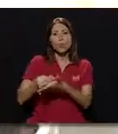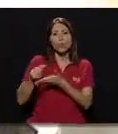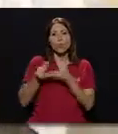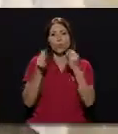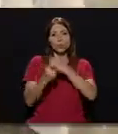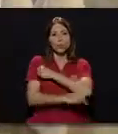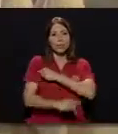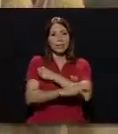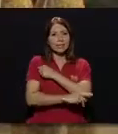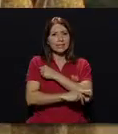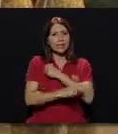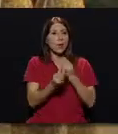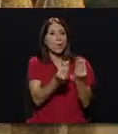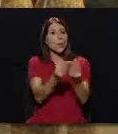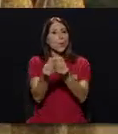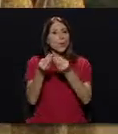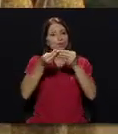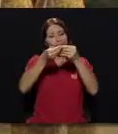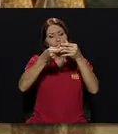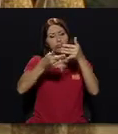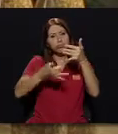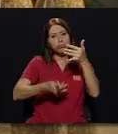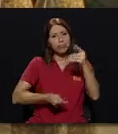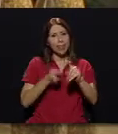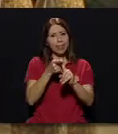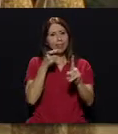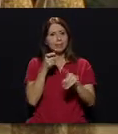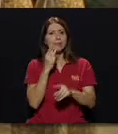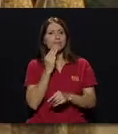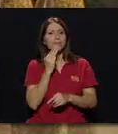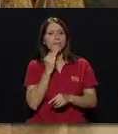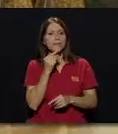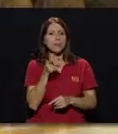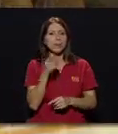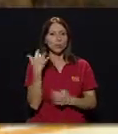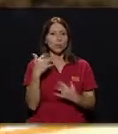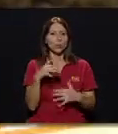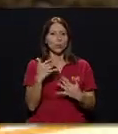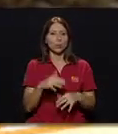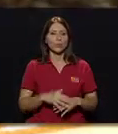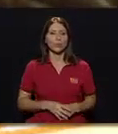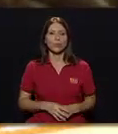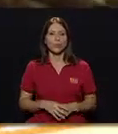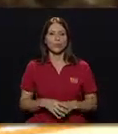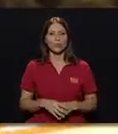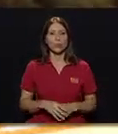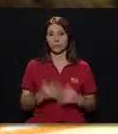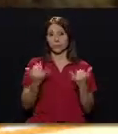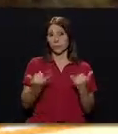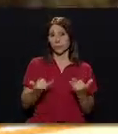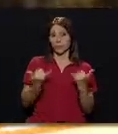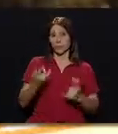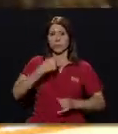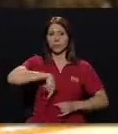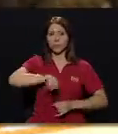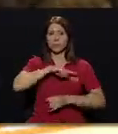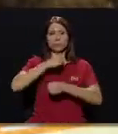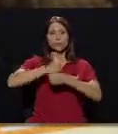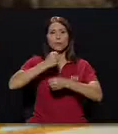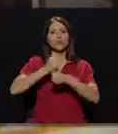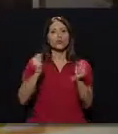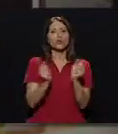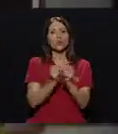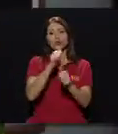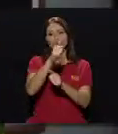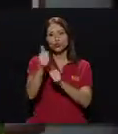el país. Diversos son los productos que se derivan de este preciado elixir. Bueno,